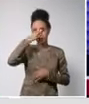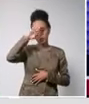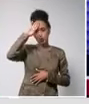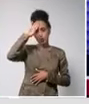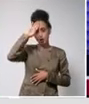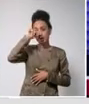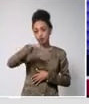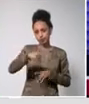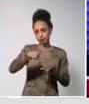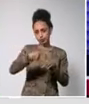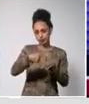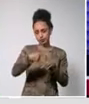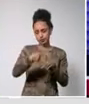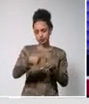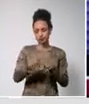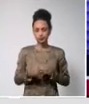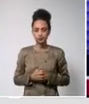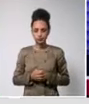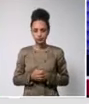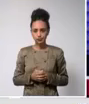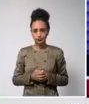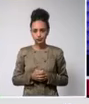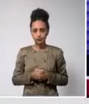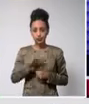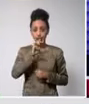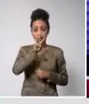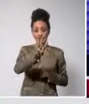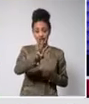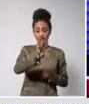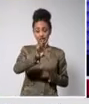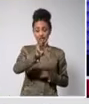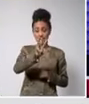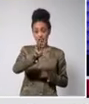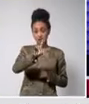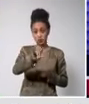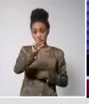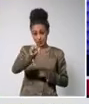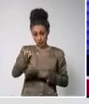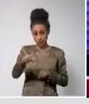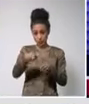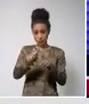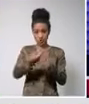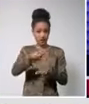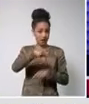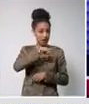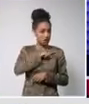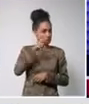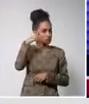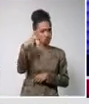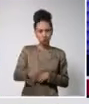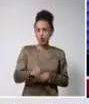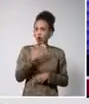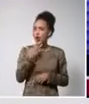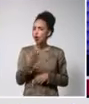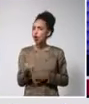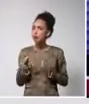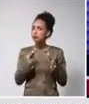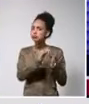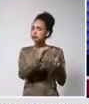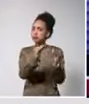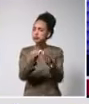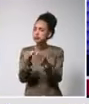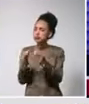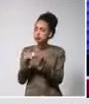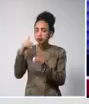y en 39 de los diagnosticados ayer, pues no se precisa la fuente de infección. En